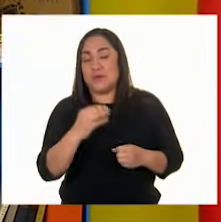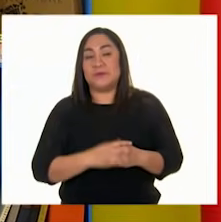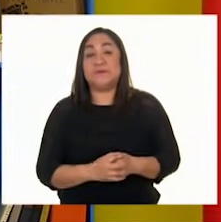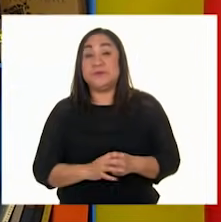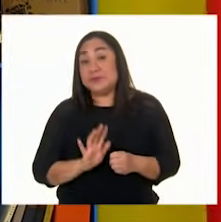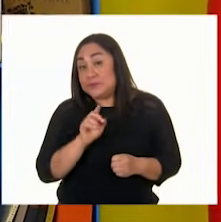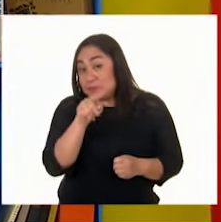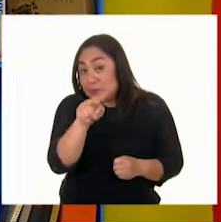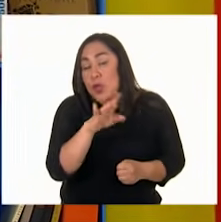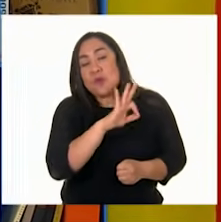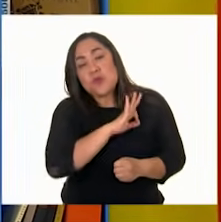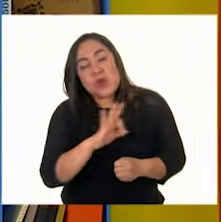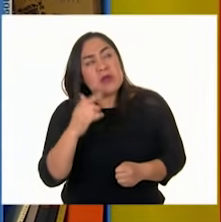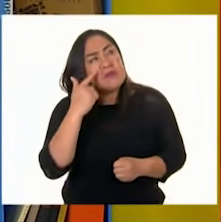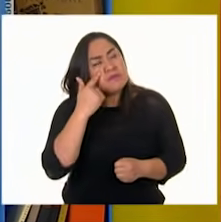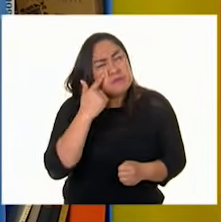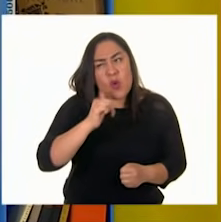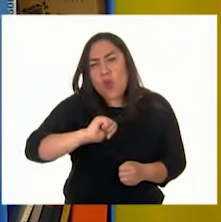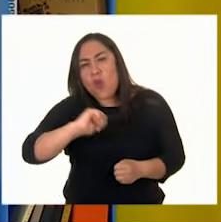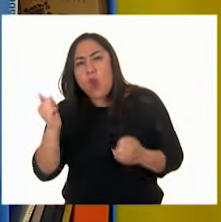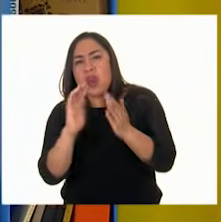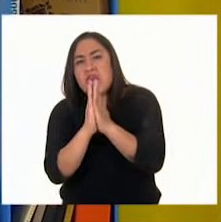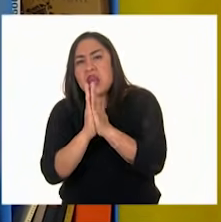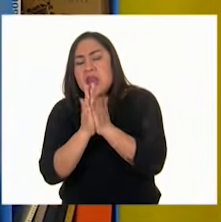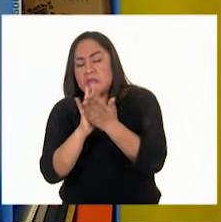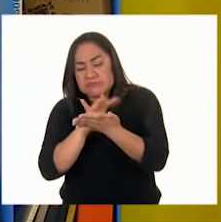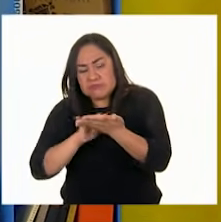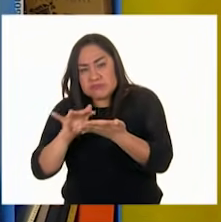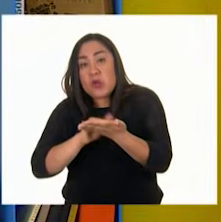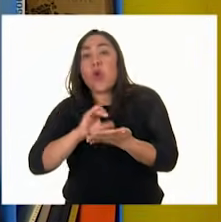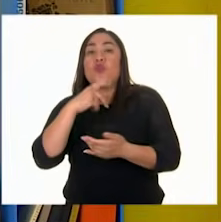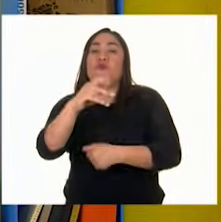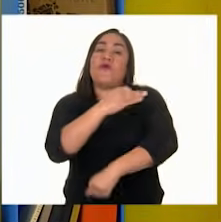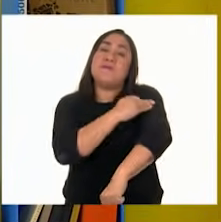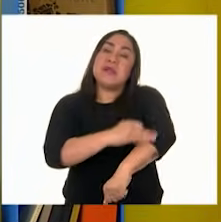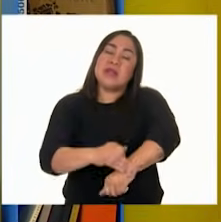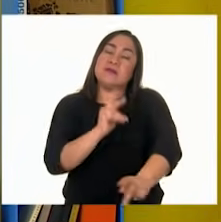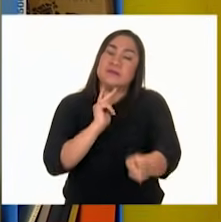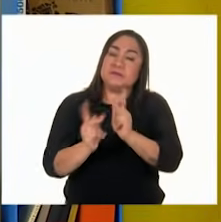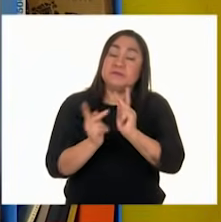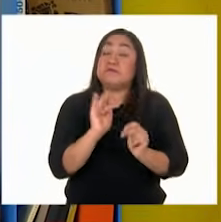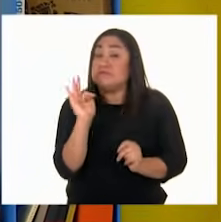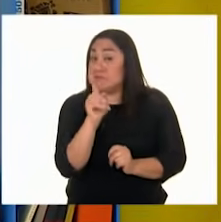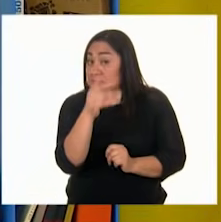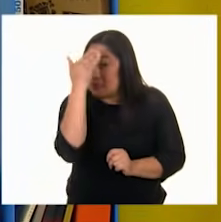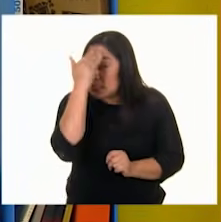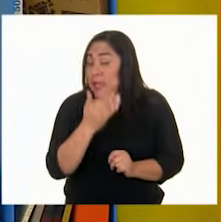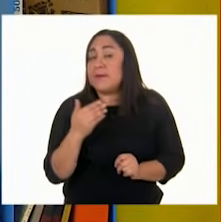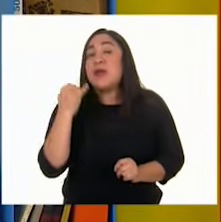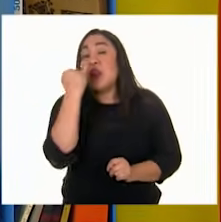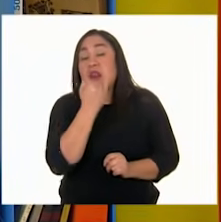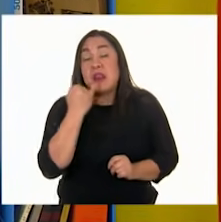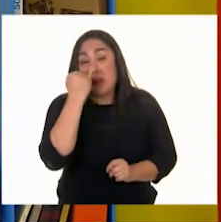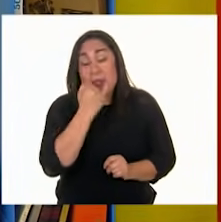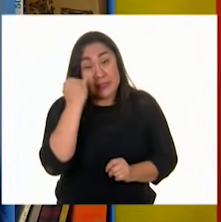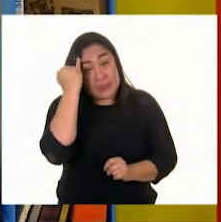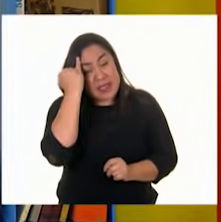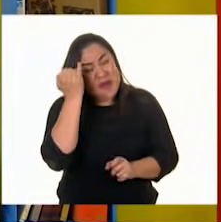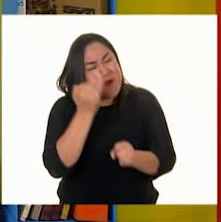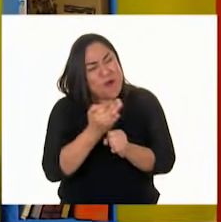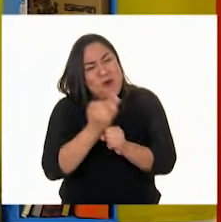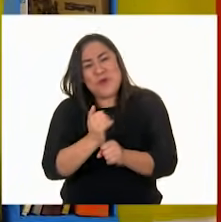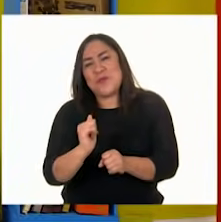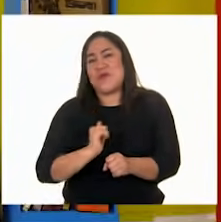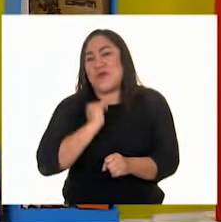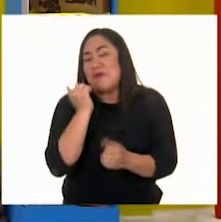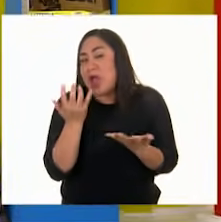es posible, consulta otros libros y comenta el tema de hoy con tu familia. Si tienes la fortuna de hablar una lengua indígena, aprovecha también este